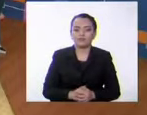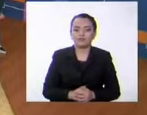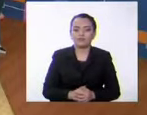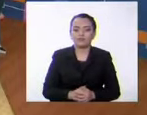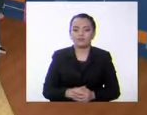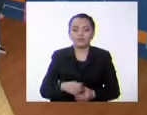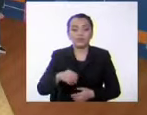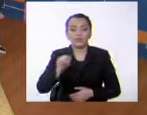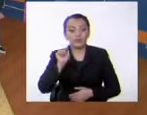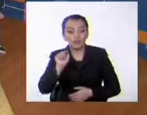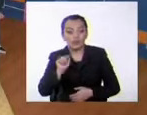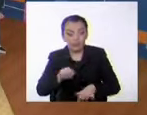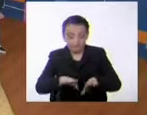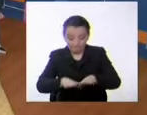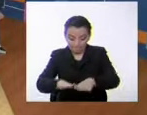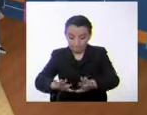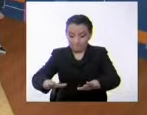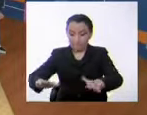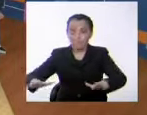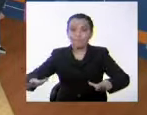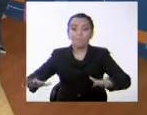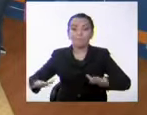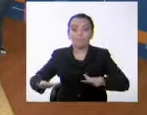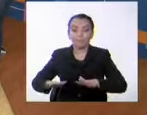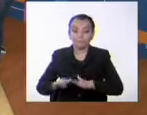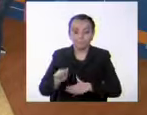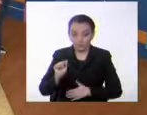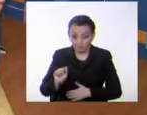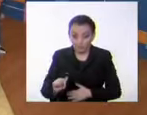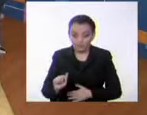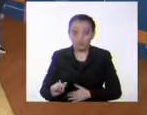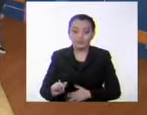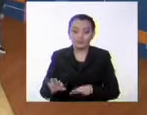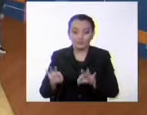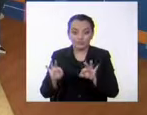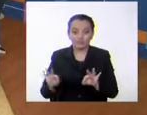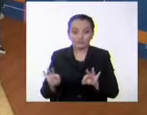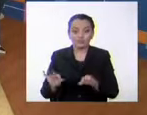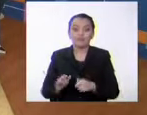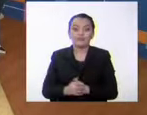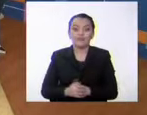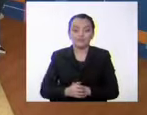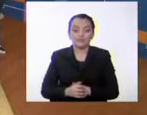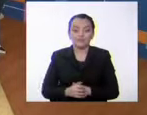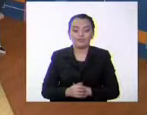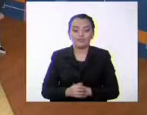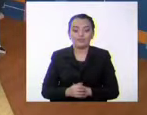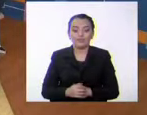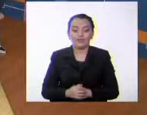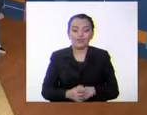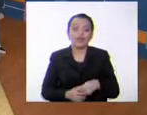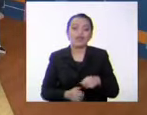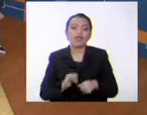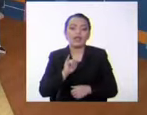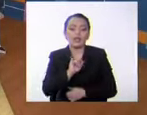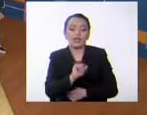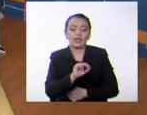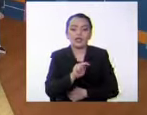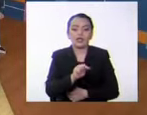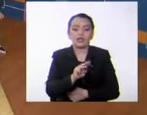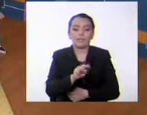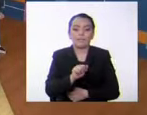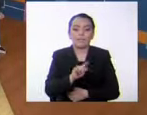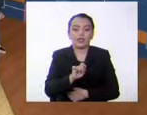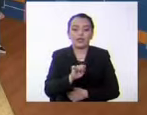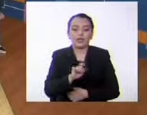sé. Muy bien. Lo material es el petate. El petate. Ajá. Y lo inmaterial es ¡Tradición!